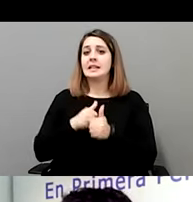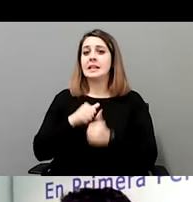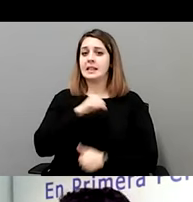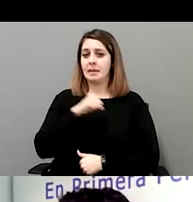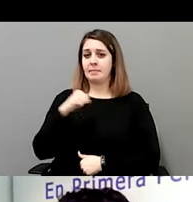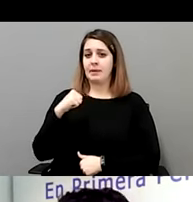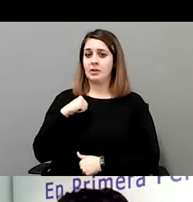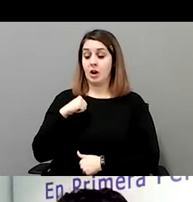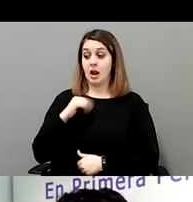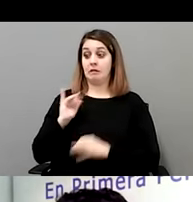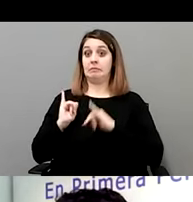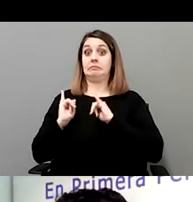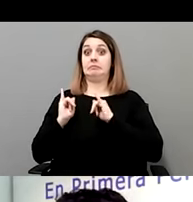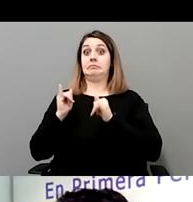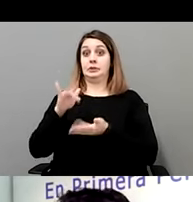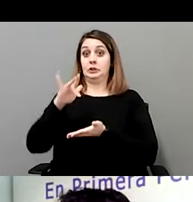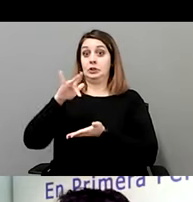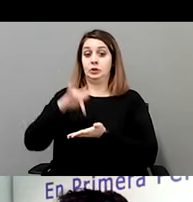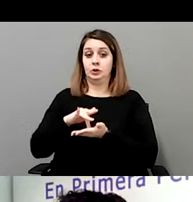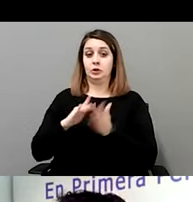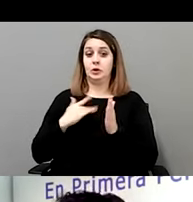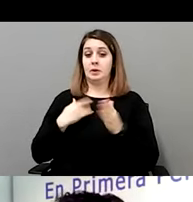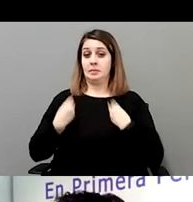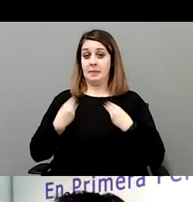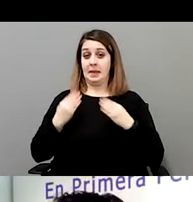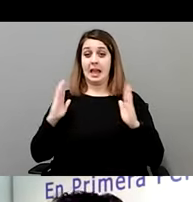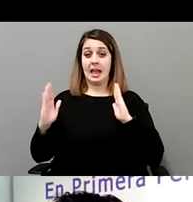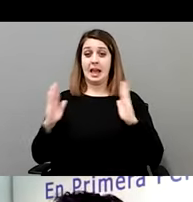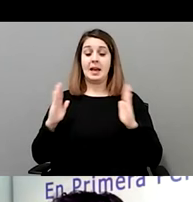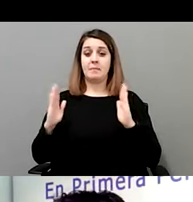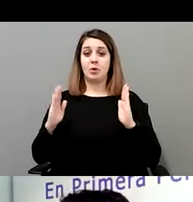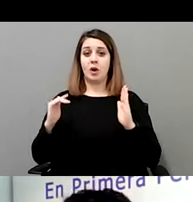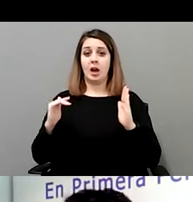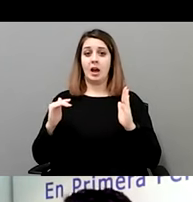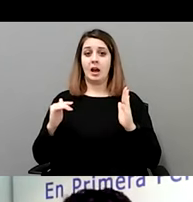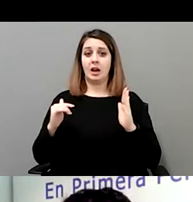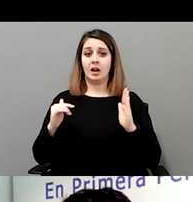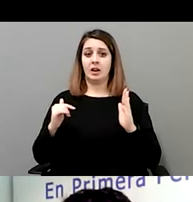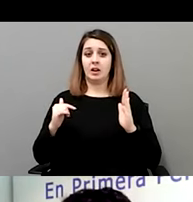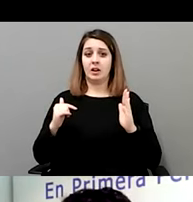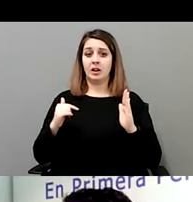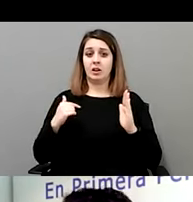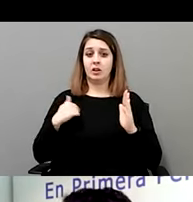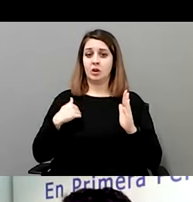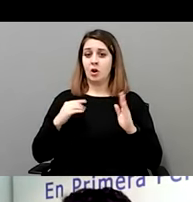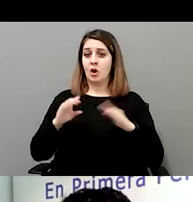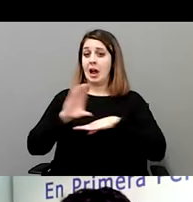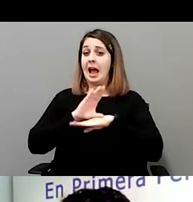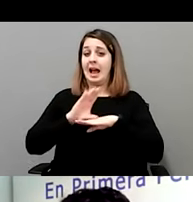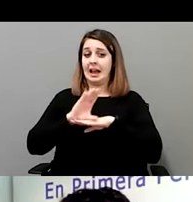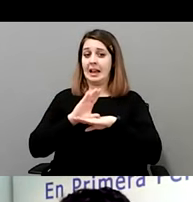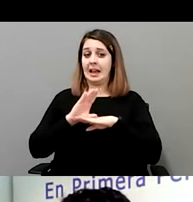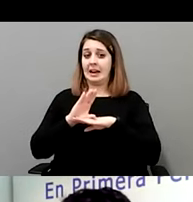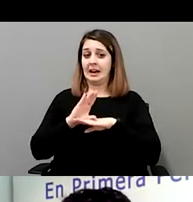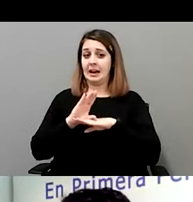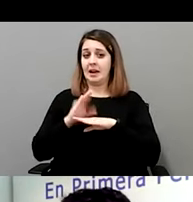me llega en un momento en que yo acabo mi carrera. Yo digo que un poco